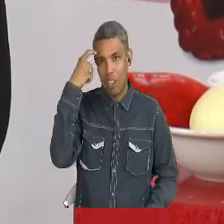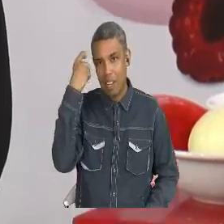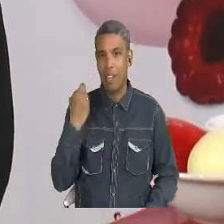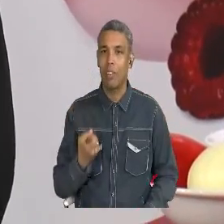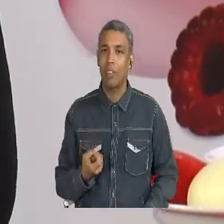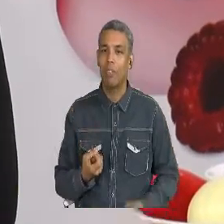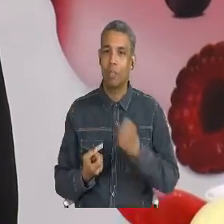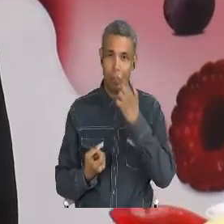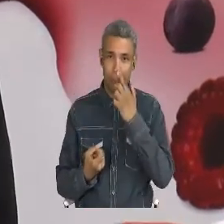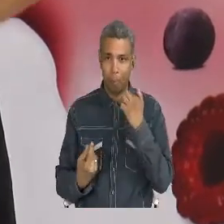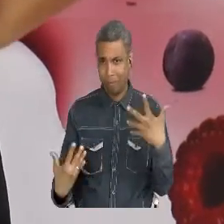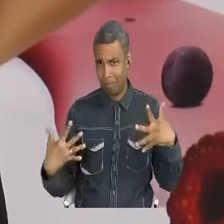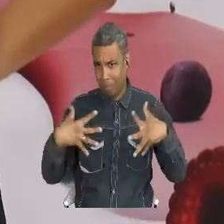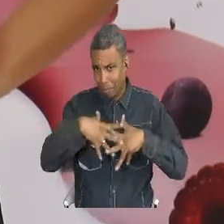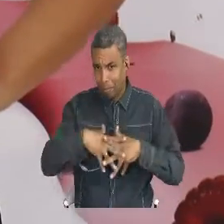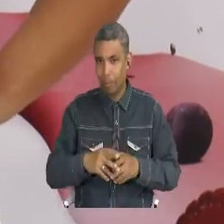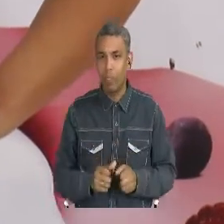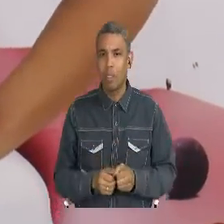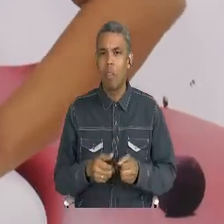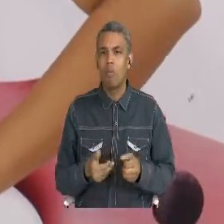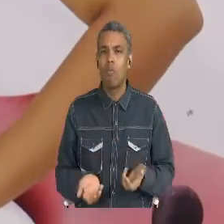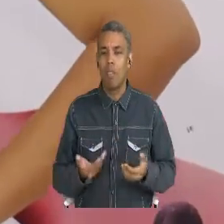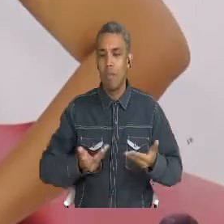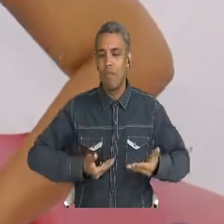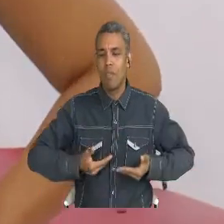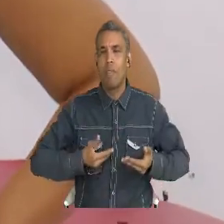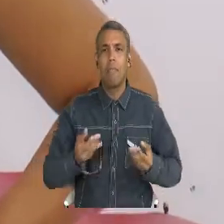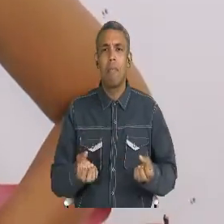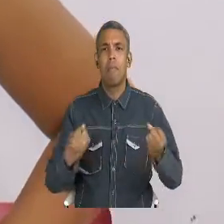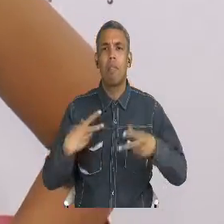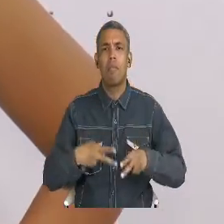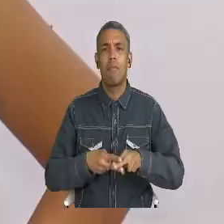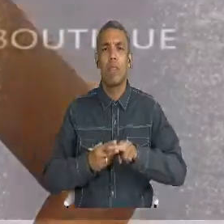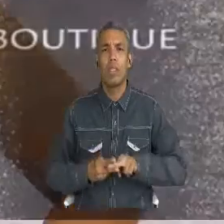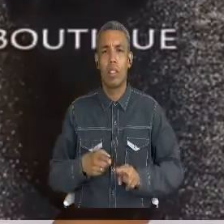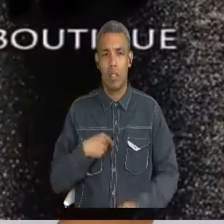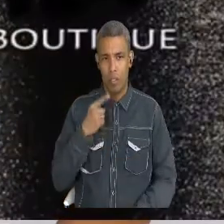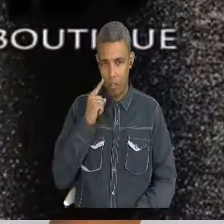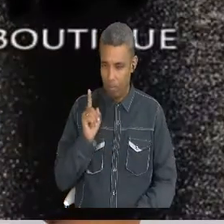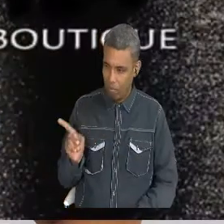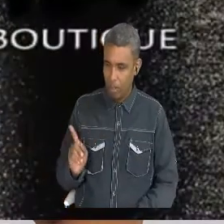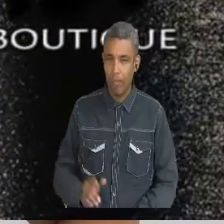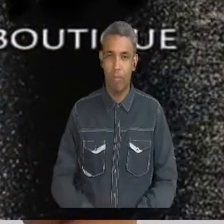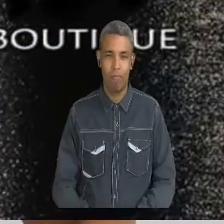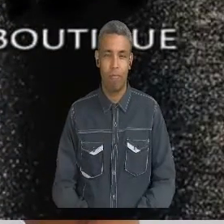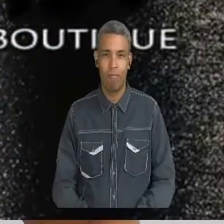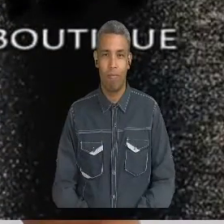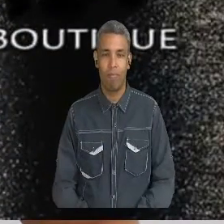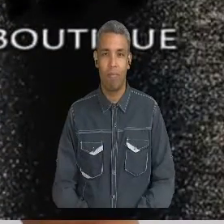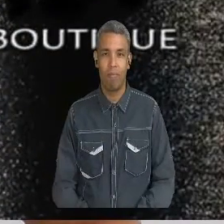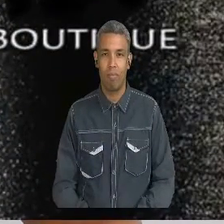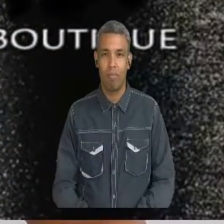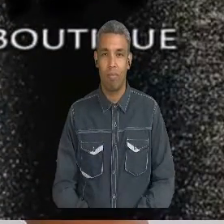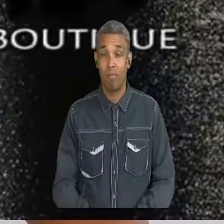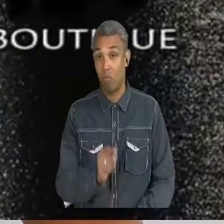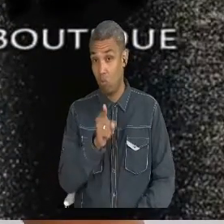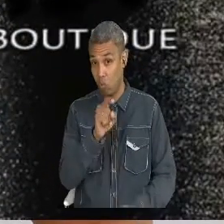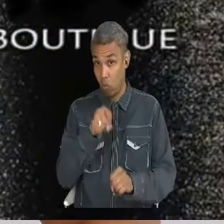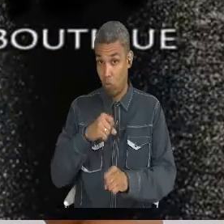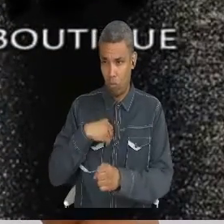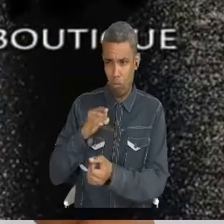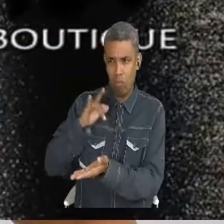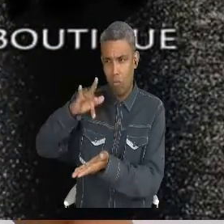Mautit. Recuerden ustedes que se encuentran ubicados en la calle 49, número 1728, Zona Rosa, para que vayan y degusten, porque la